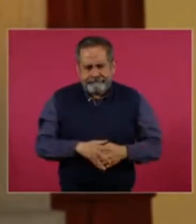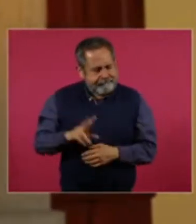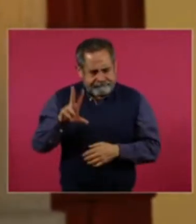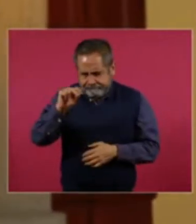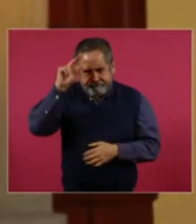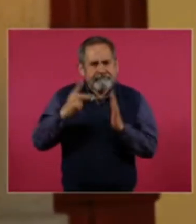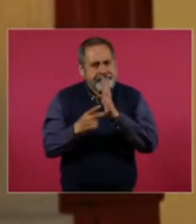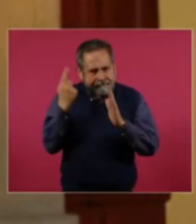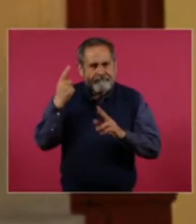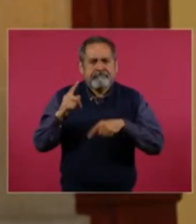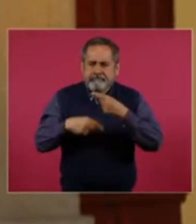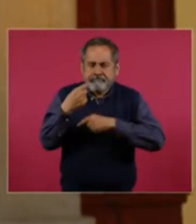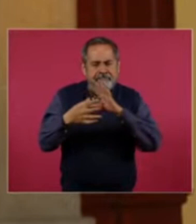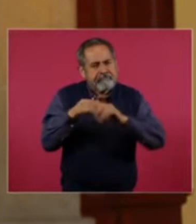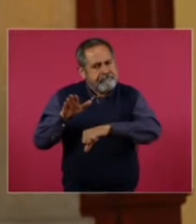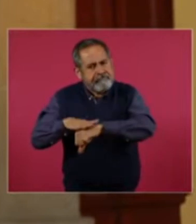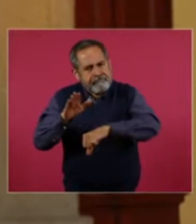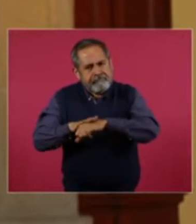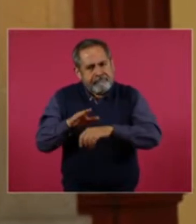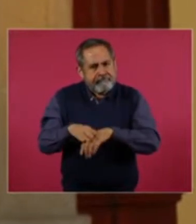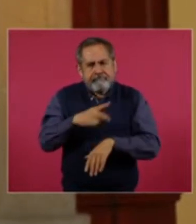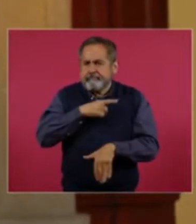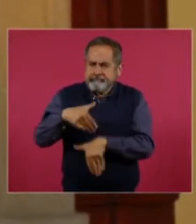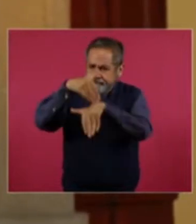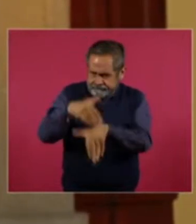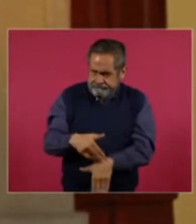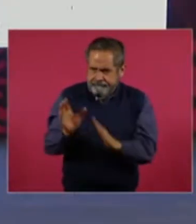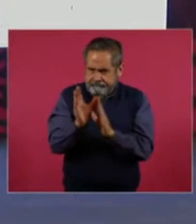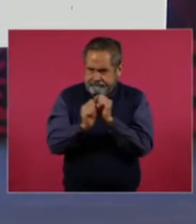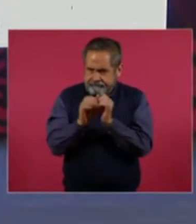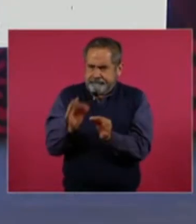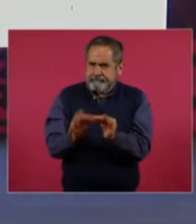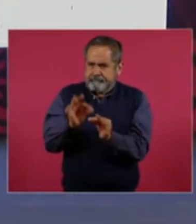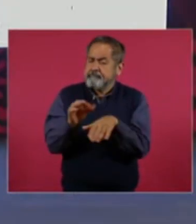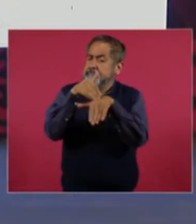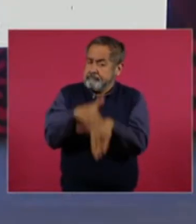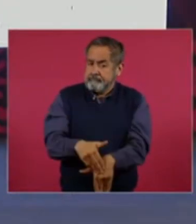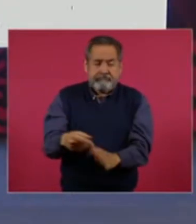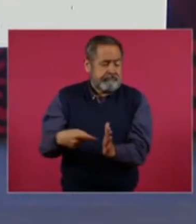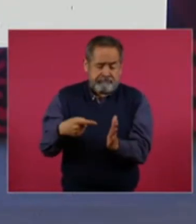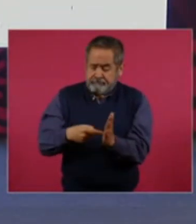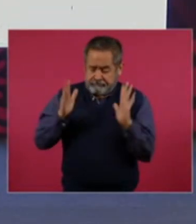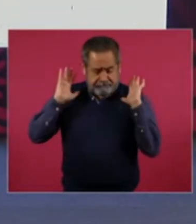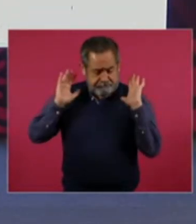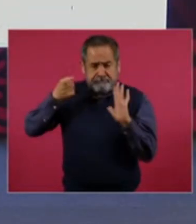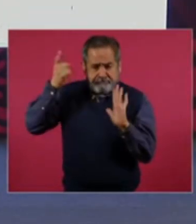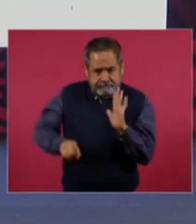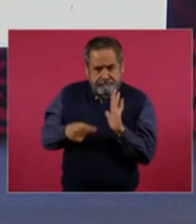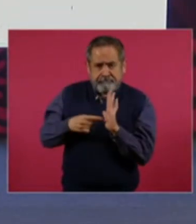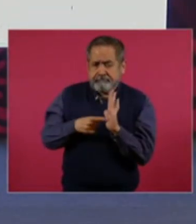reiterar nuevamente un llamado al Estado de Derecho, al cumplimiento de nuestras normas y